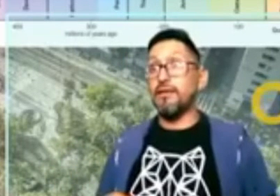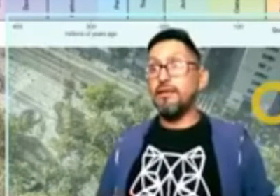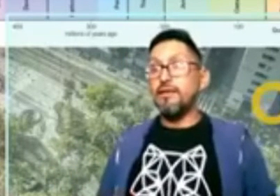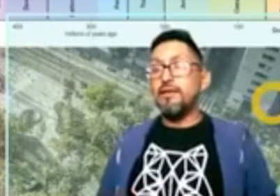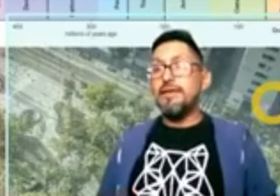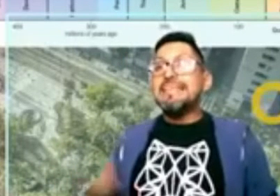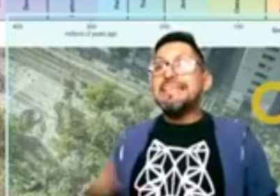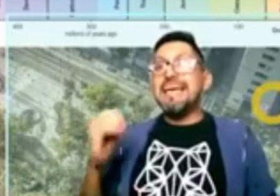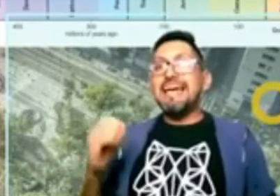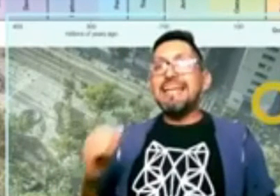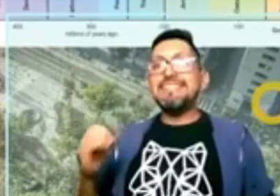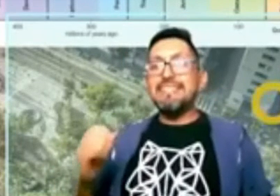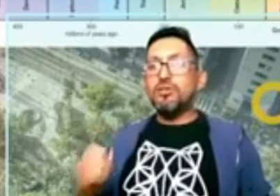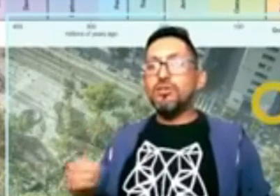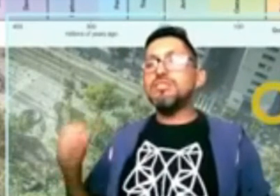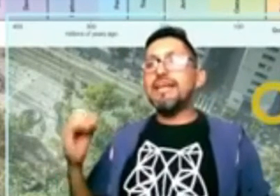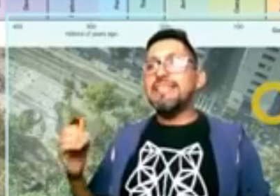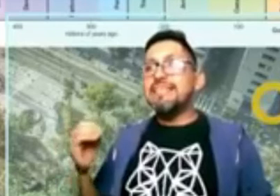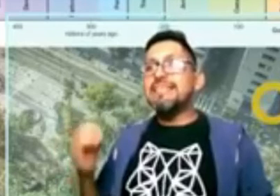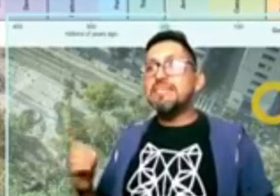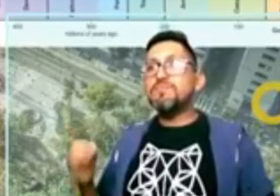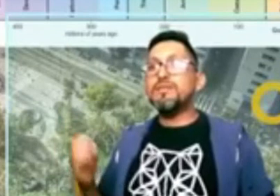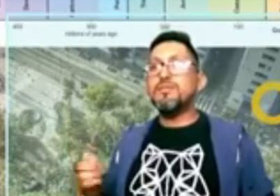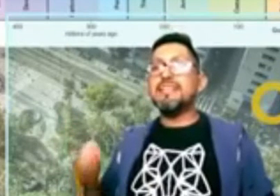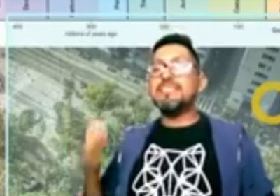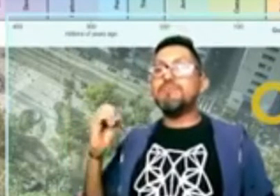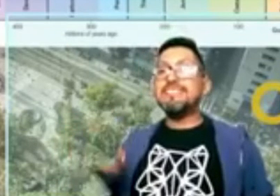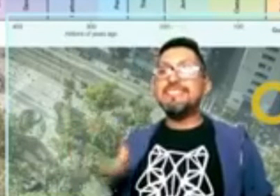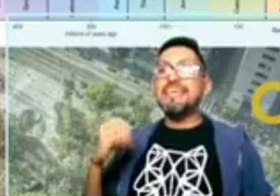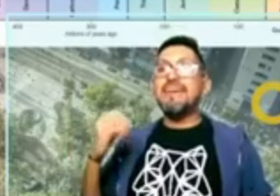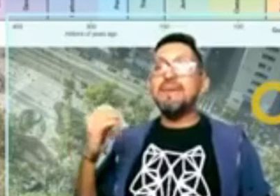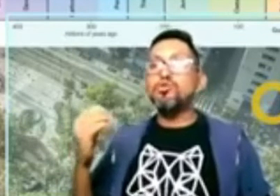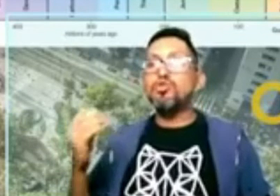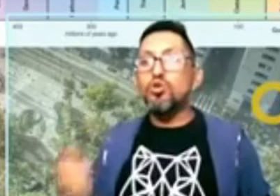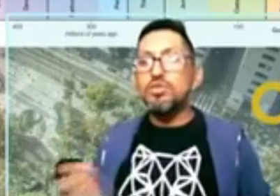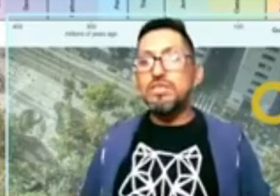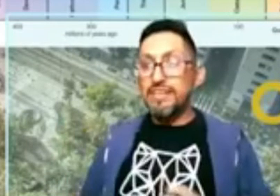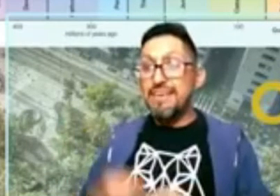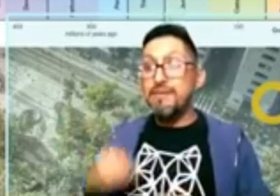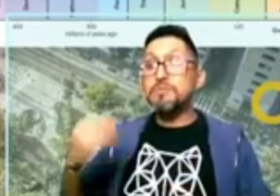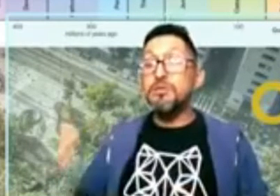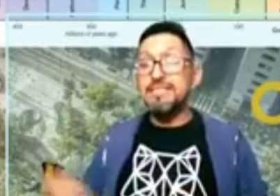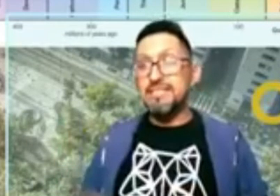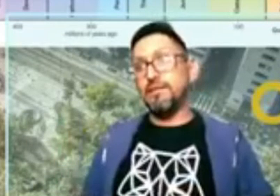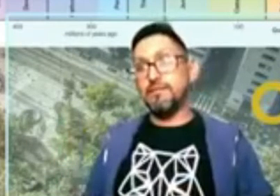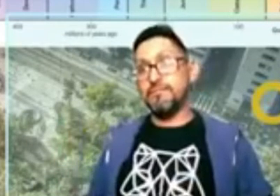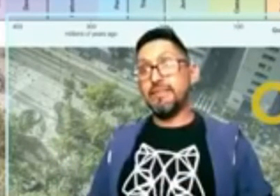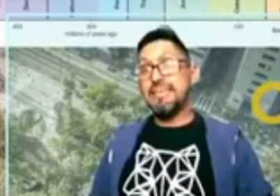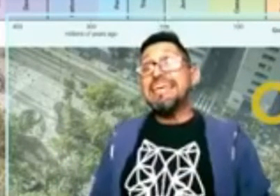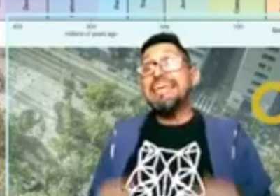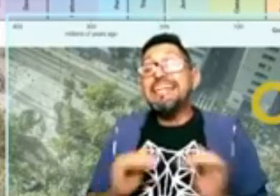ahorita. Se han extinto cerca del 10% de las especies que ya habíamos conocido, que ya habíamos podido